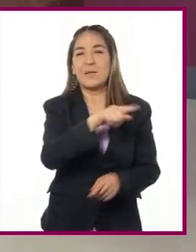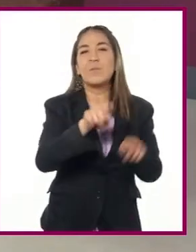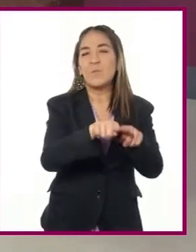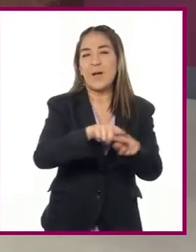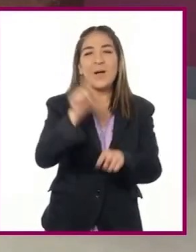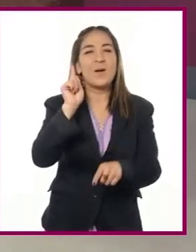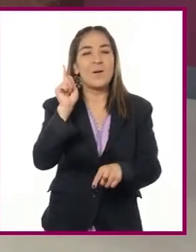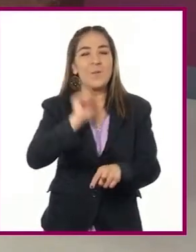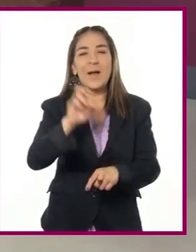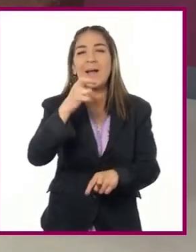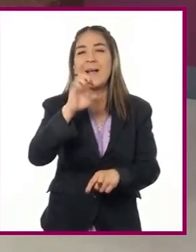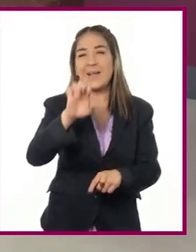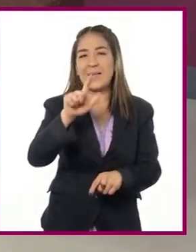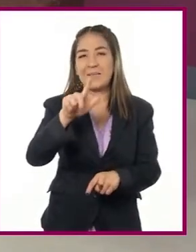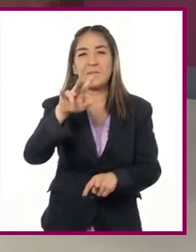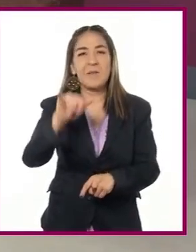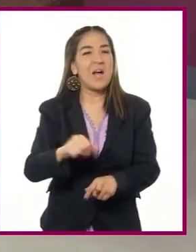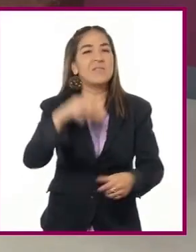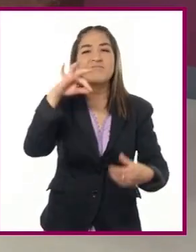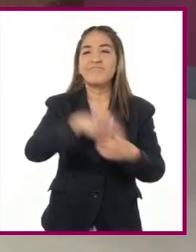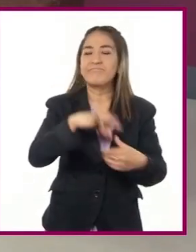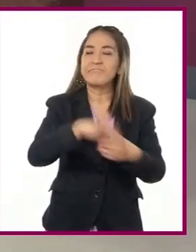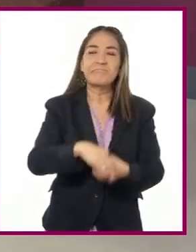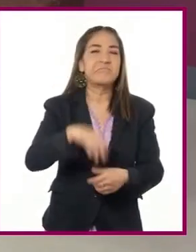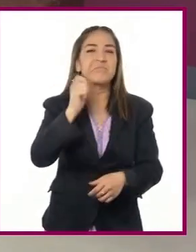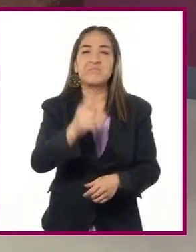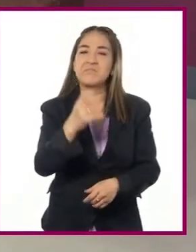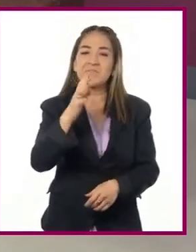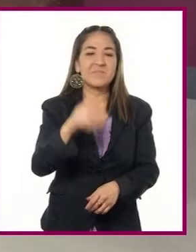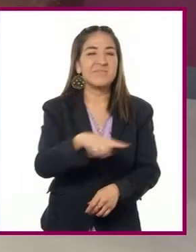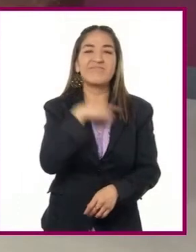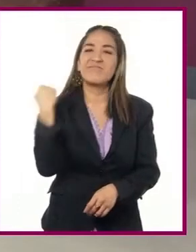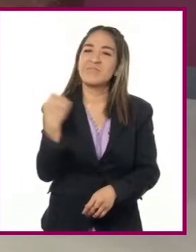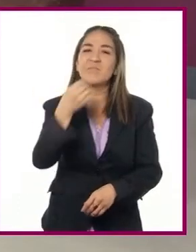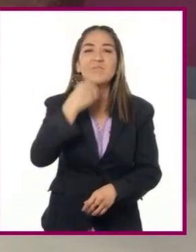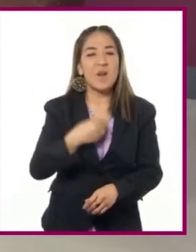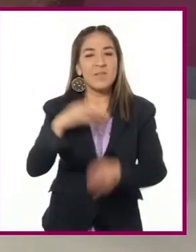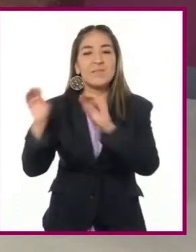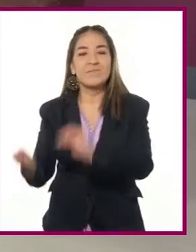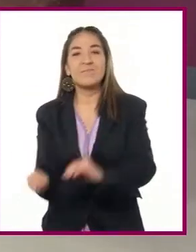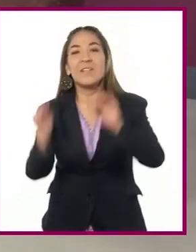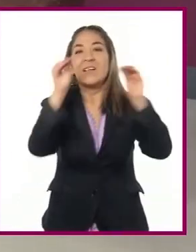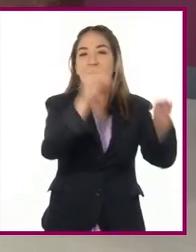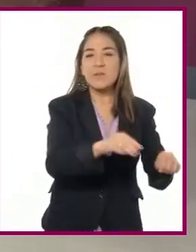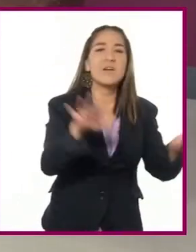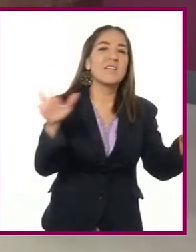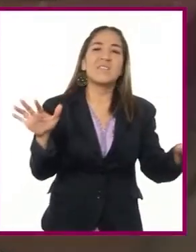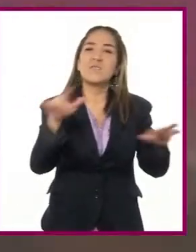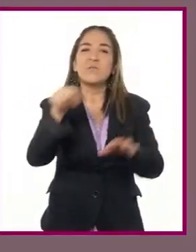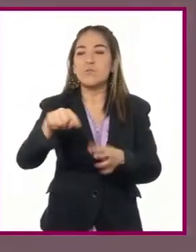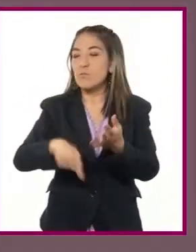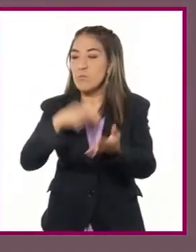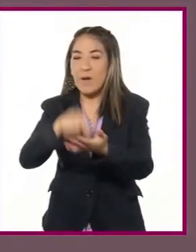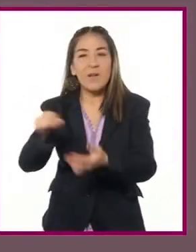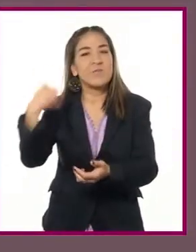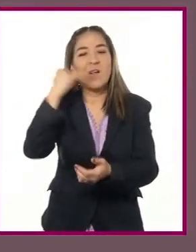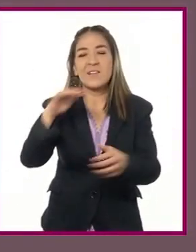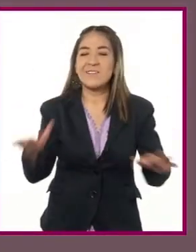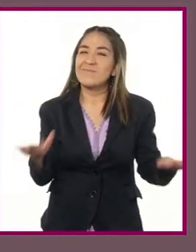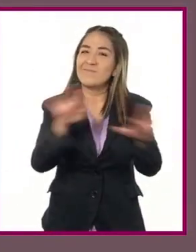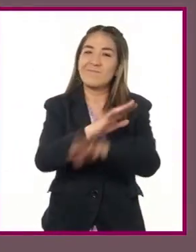las elecciones fueron anuladas y se vieron obligadas a abandonar el estado al ver amenazadas sus vidas.